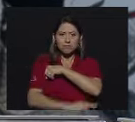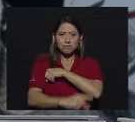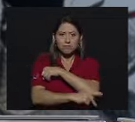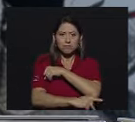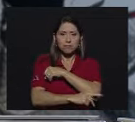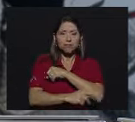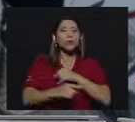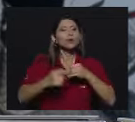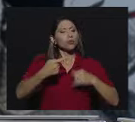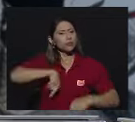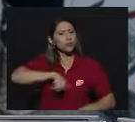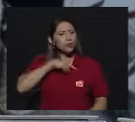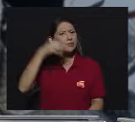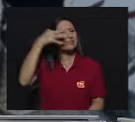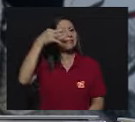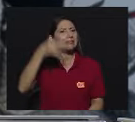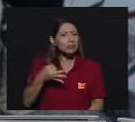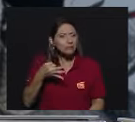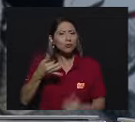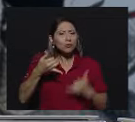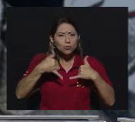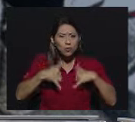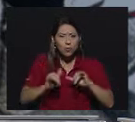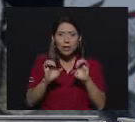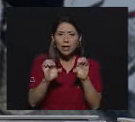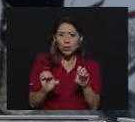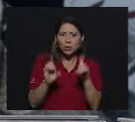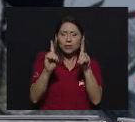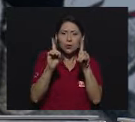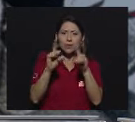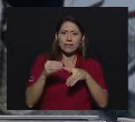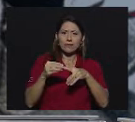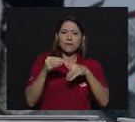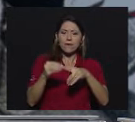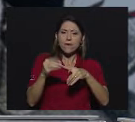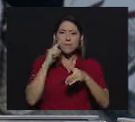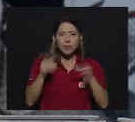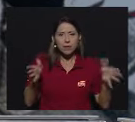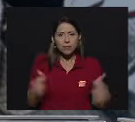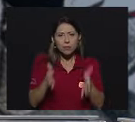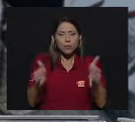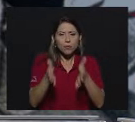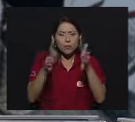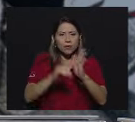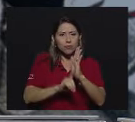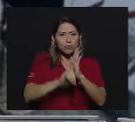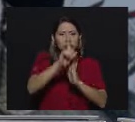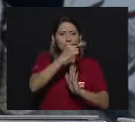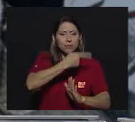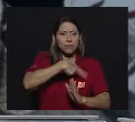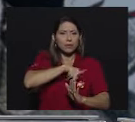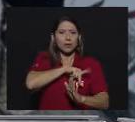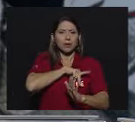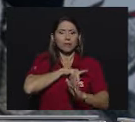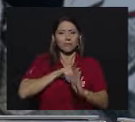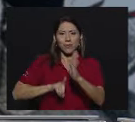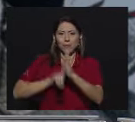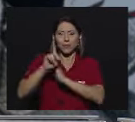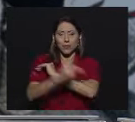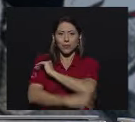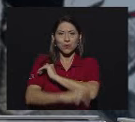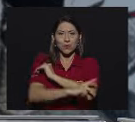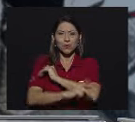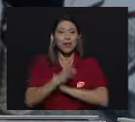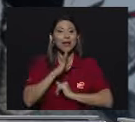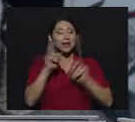país, porque todavía creemos firmemente que la educación es fundamental para promover el desarrollo personal y el desarrollo del